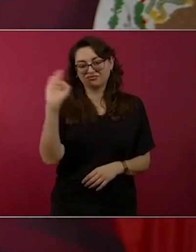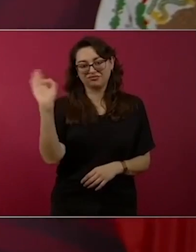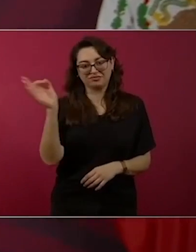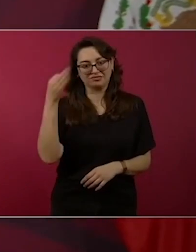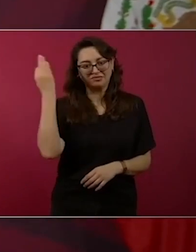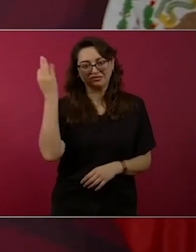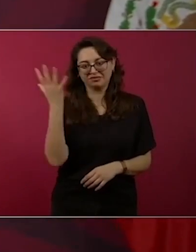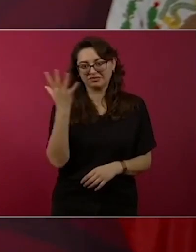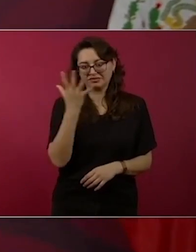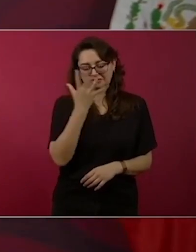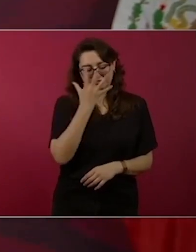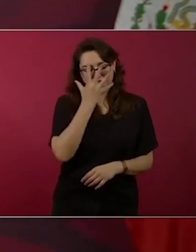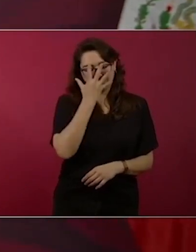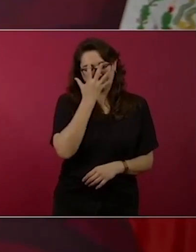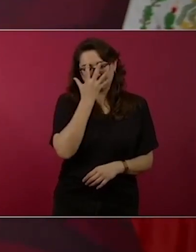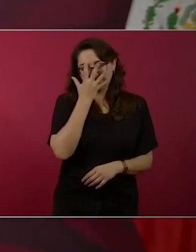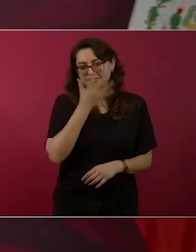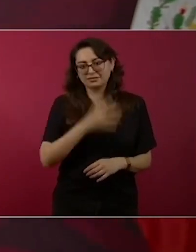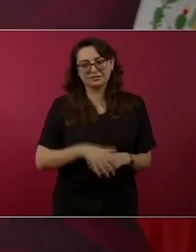desde Fox